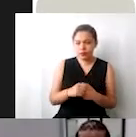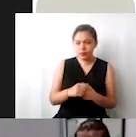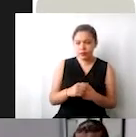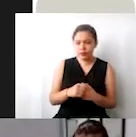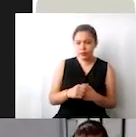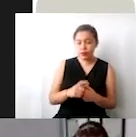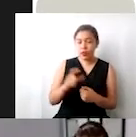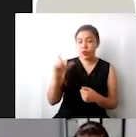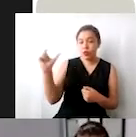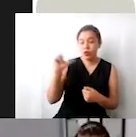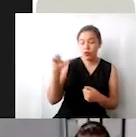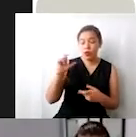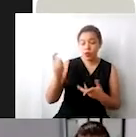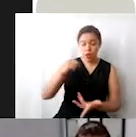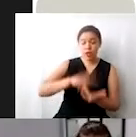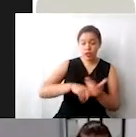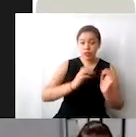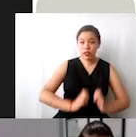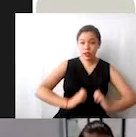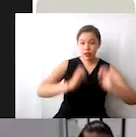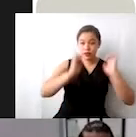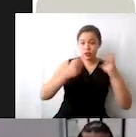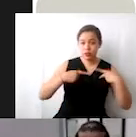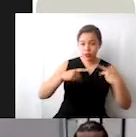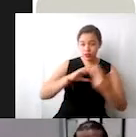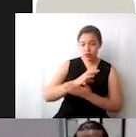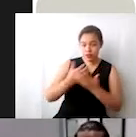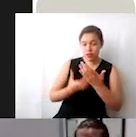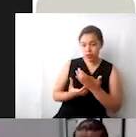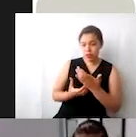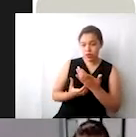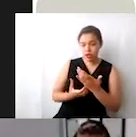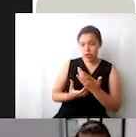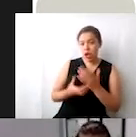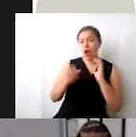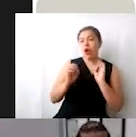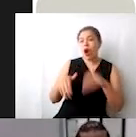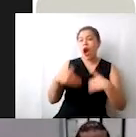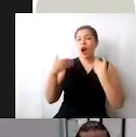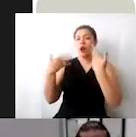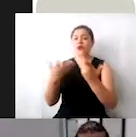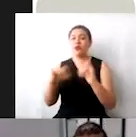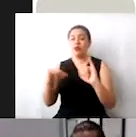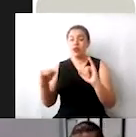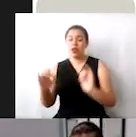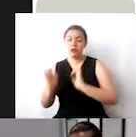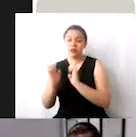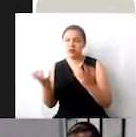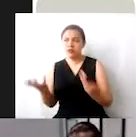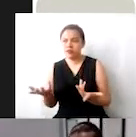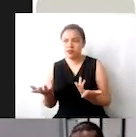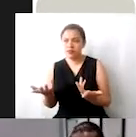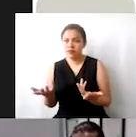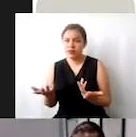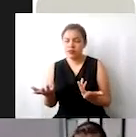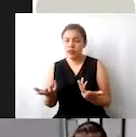se lleven a cabo en las instalaciones del cliente o del contratante o incluso fuera de sus instalaciones, o estén